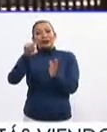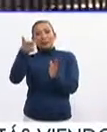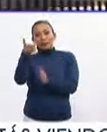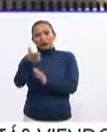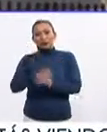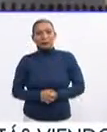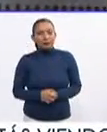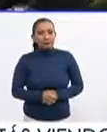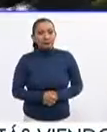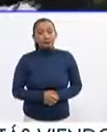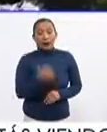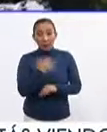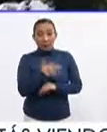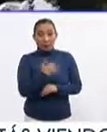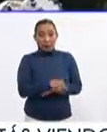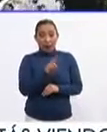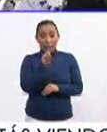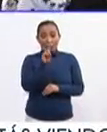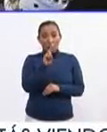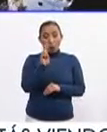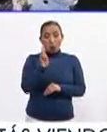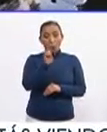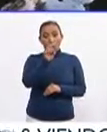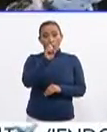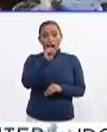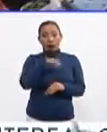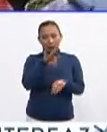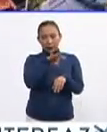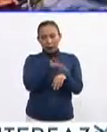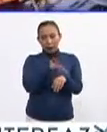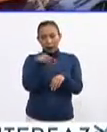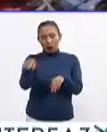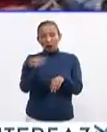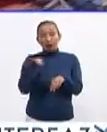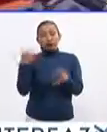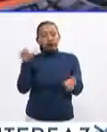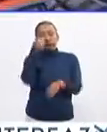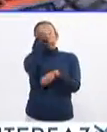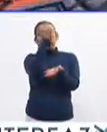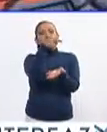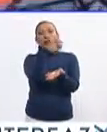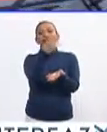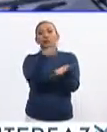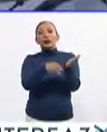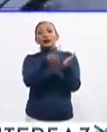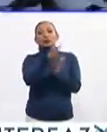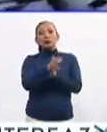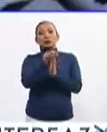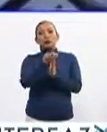4.204.307.630 pesos. Mientras que para la Universidad Autónoma de Chapingo, la cantidad destinada será de